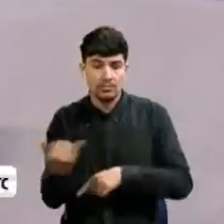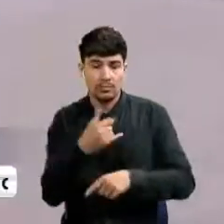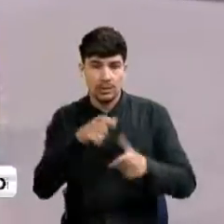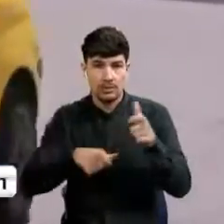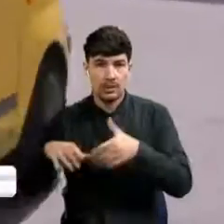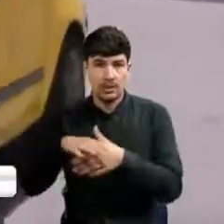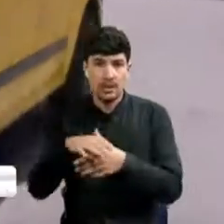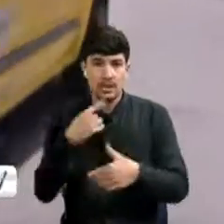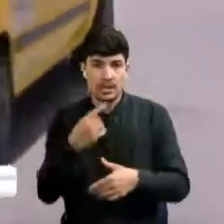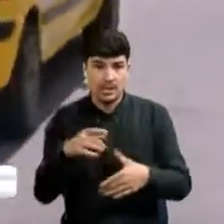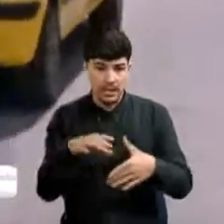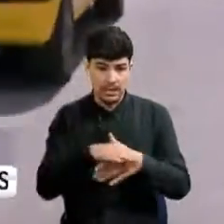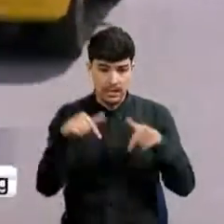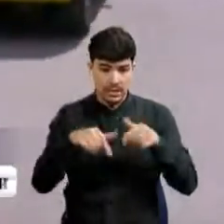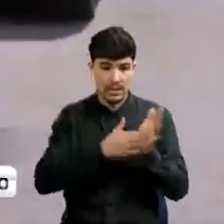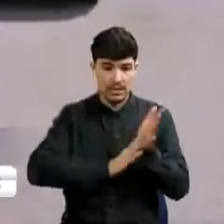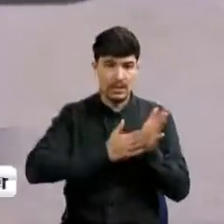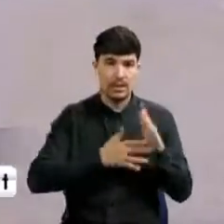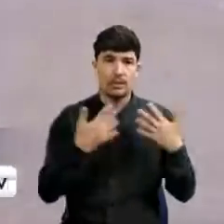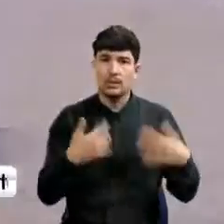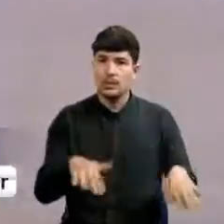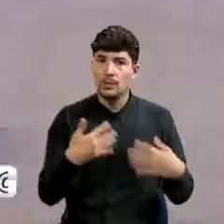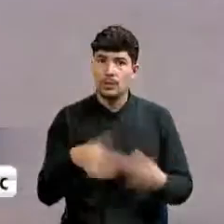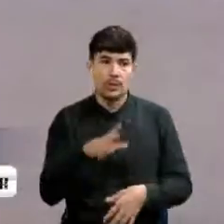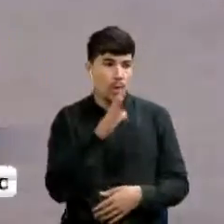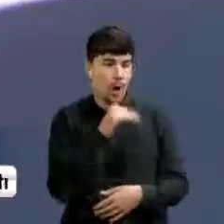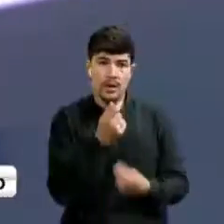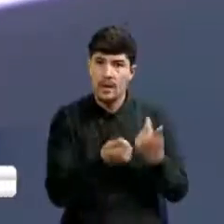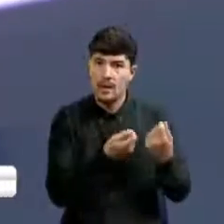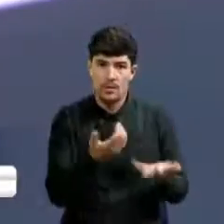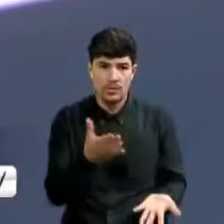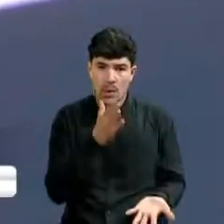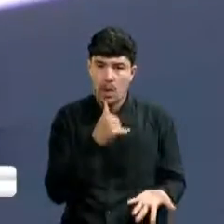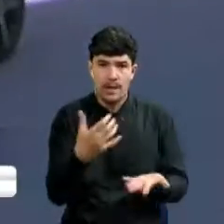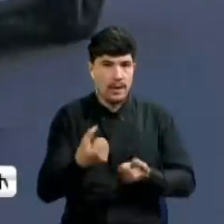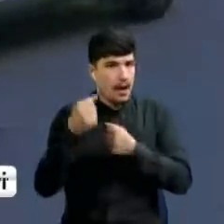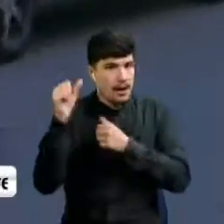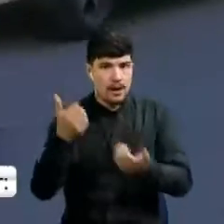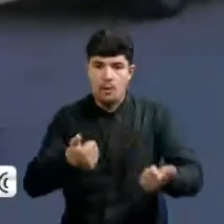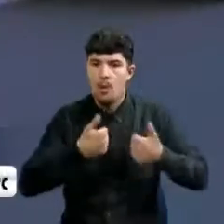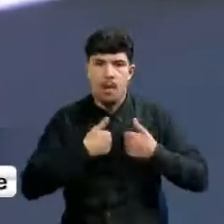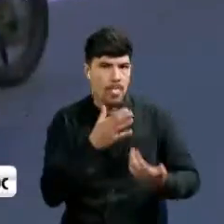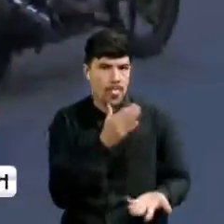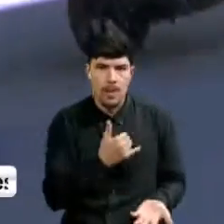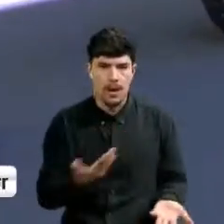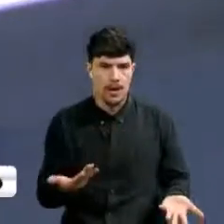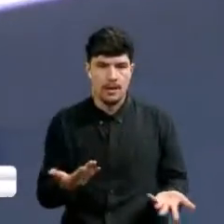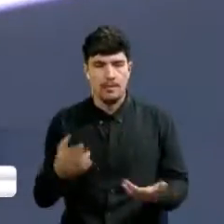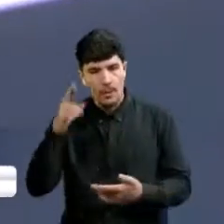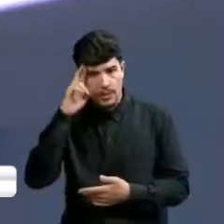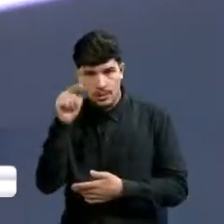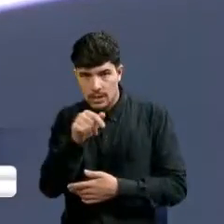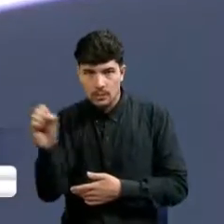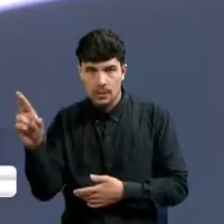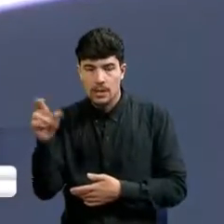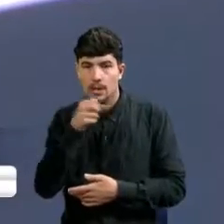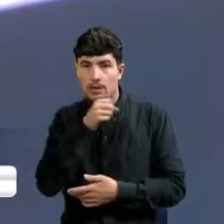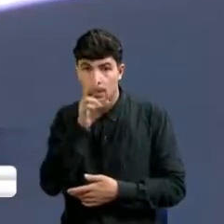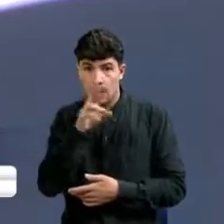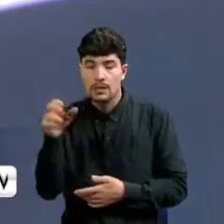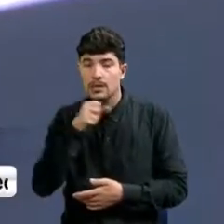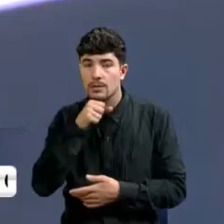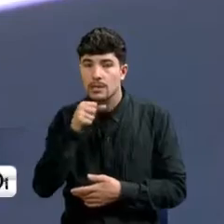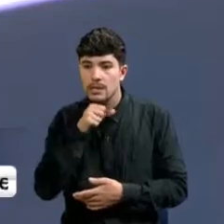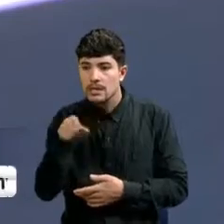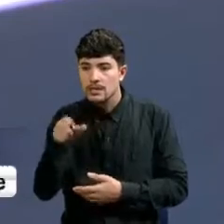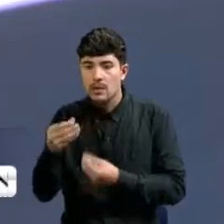manifestaron que ser taxista en Florida Blanca ya no es un negocio. Pues lo que Oriente Noticias pudo conocer hasta el momento es que no se van a llevar